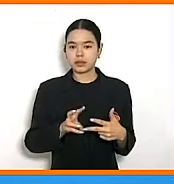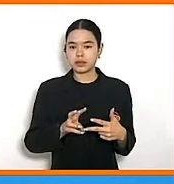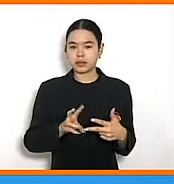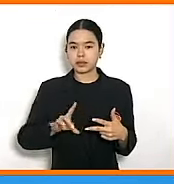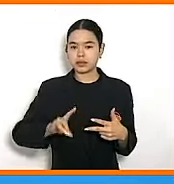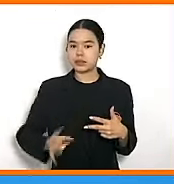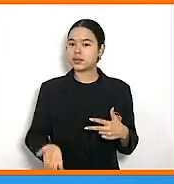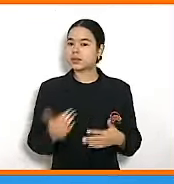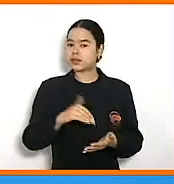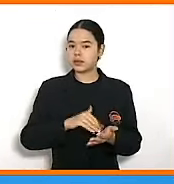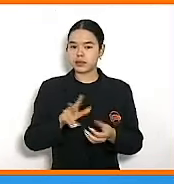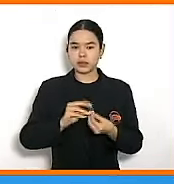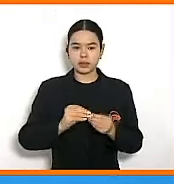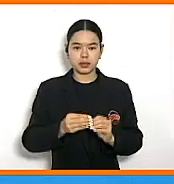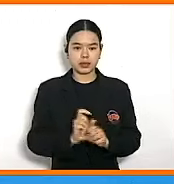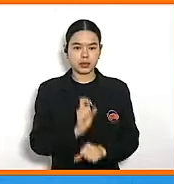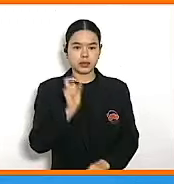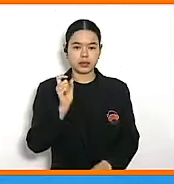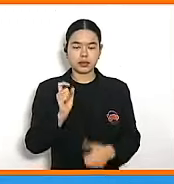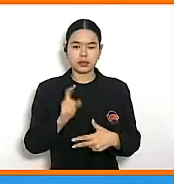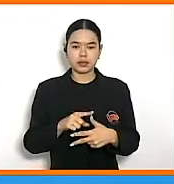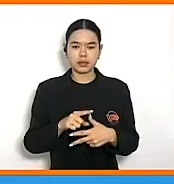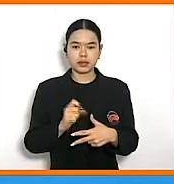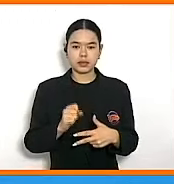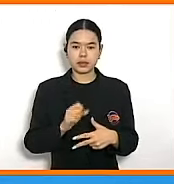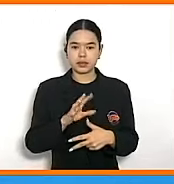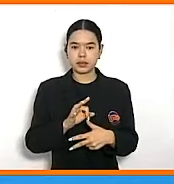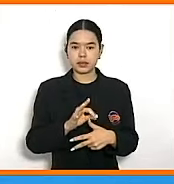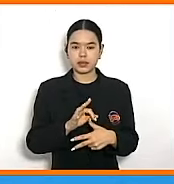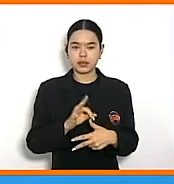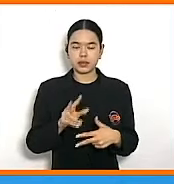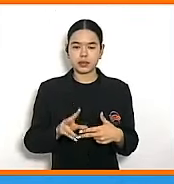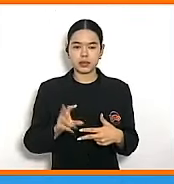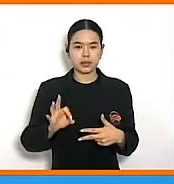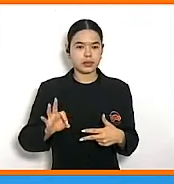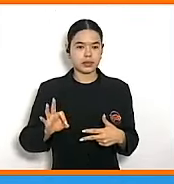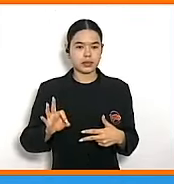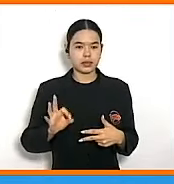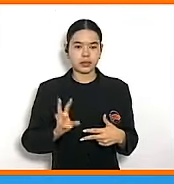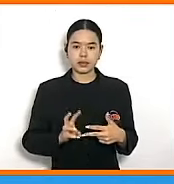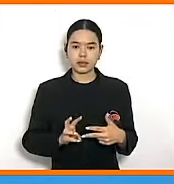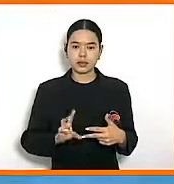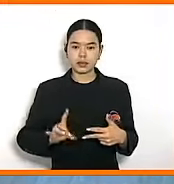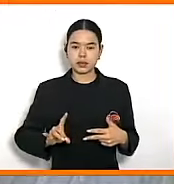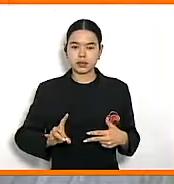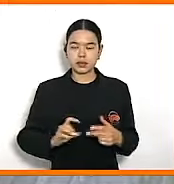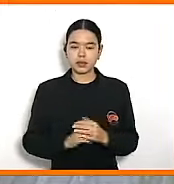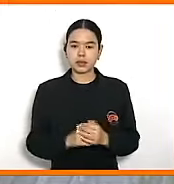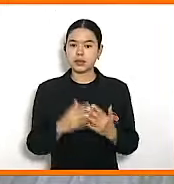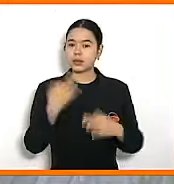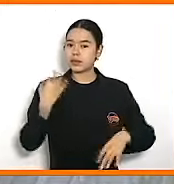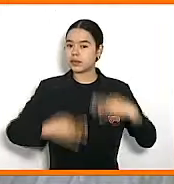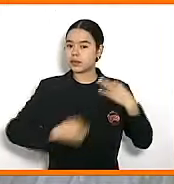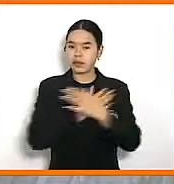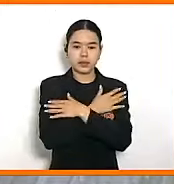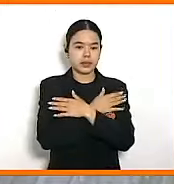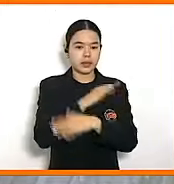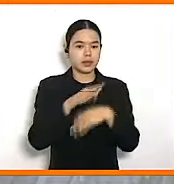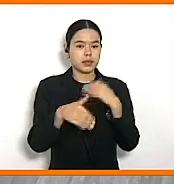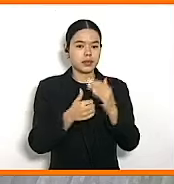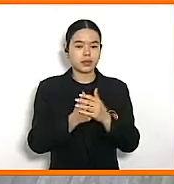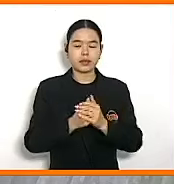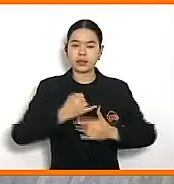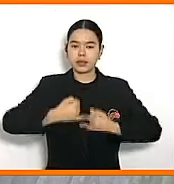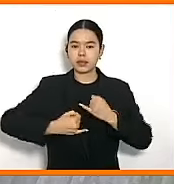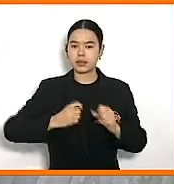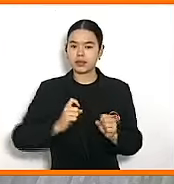68. Con gusto repito los números ganadores. 19, 39, 68. Muchas felicidades a todos los que